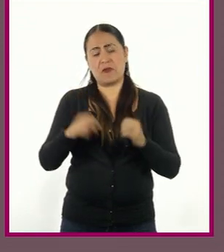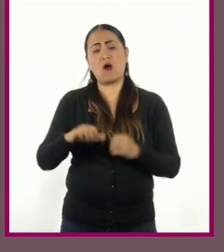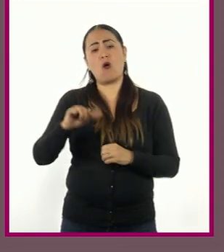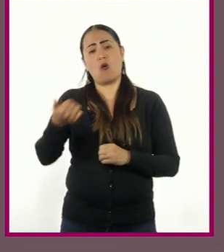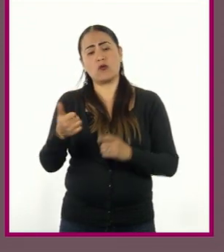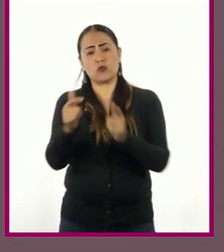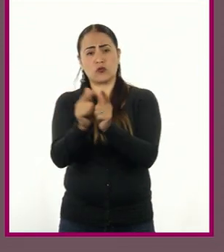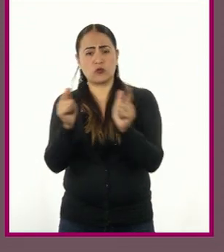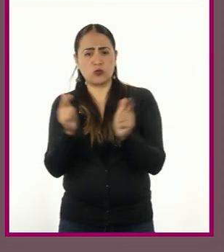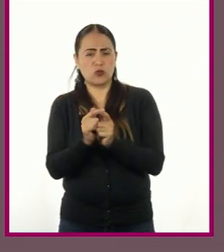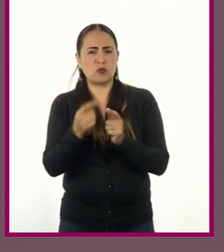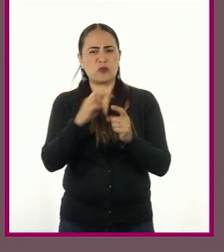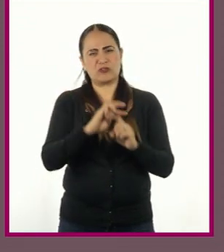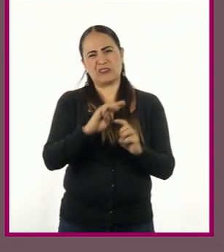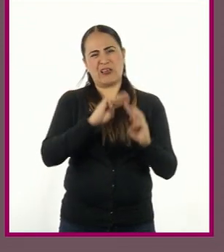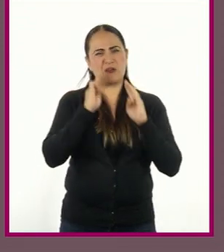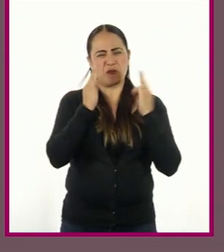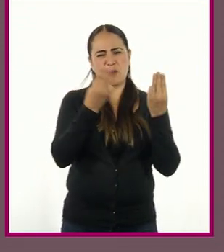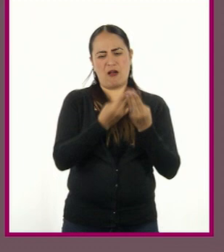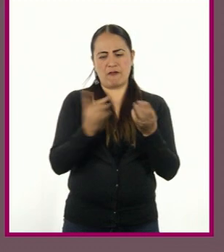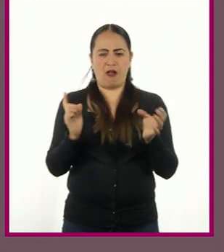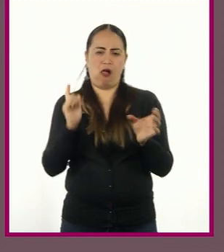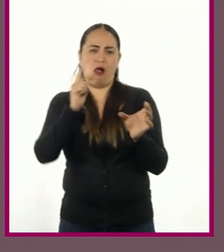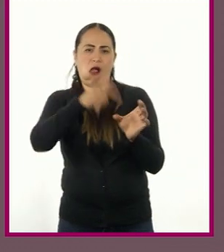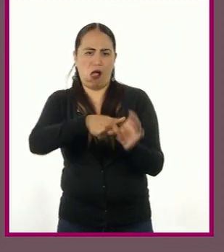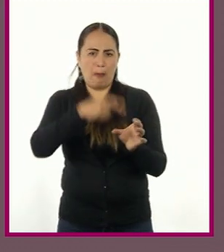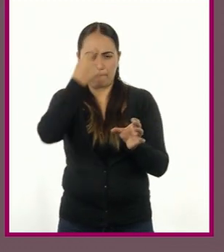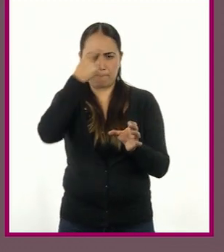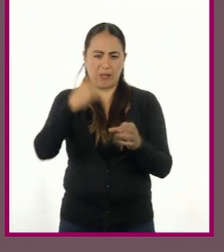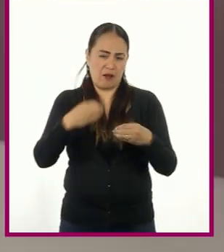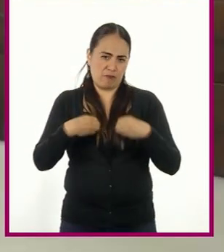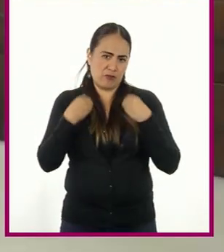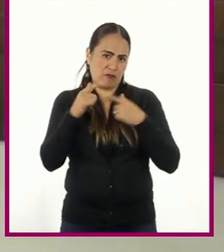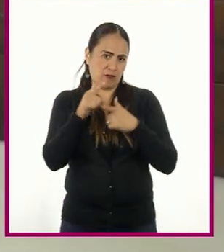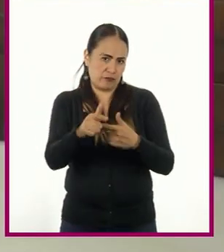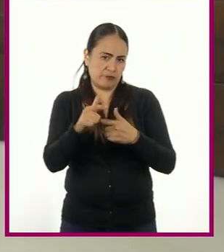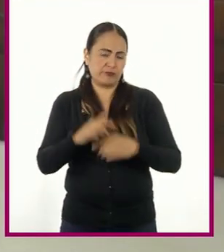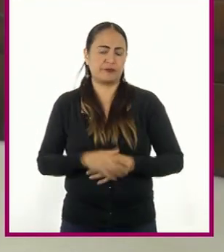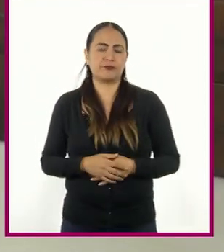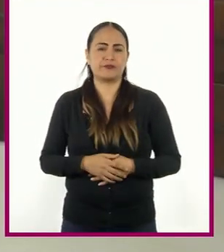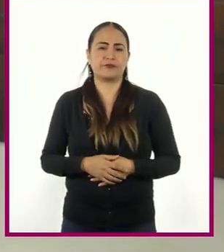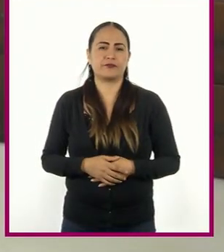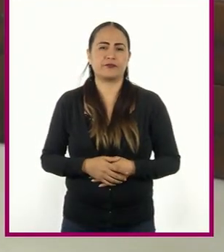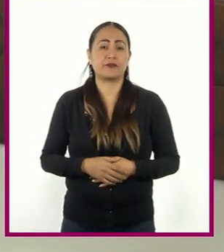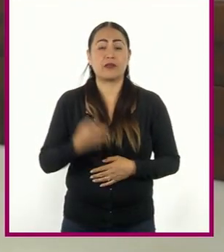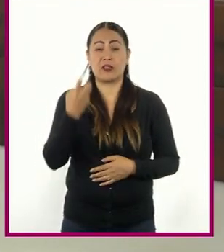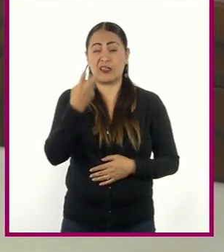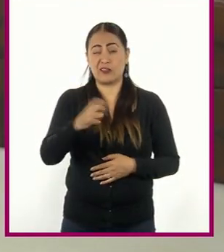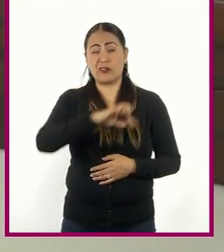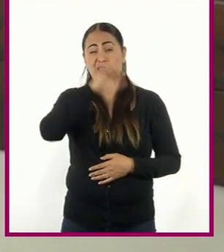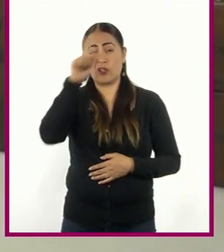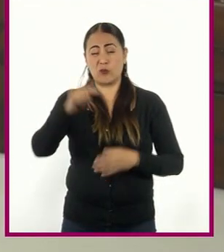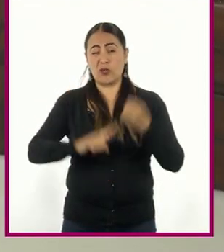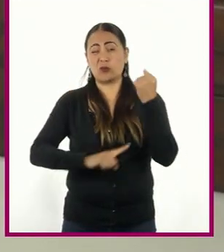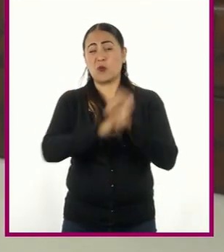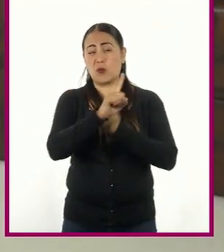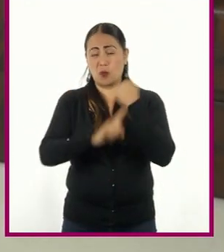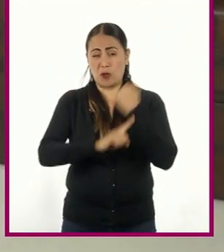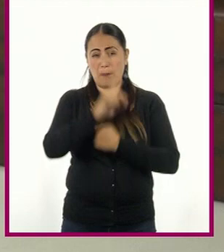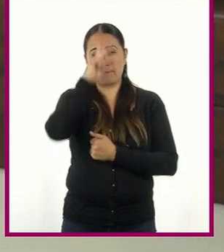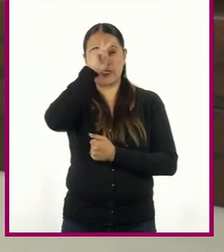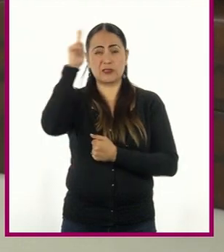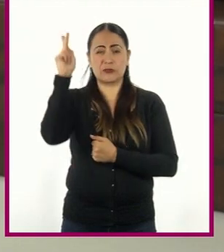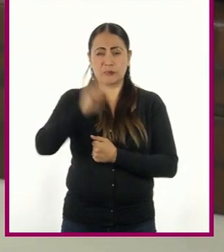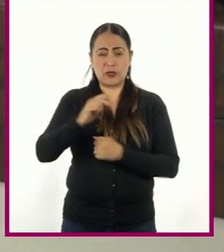a diversas actividades criminales con la finalidad de subsistir. Esto se vuelve aún más complicado en algunas fronteras